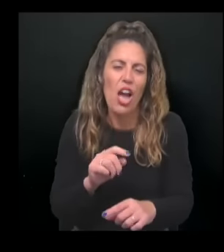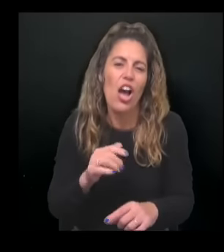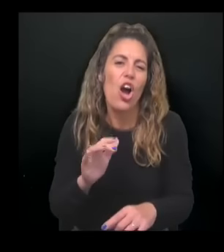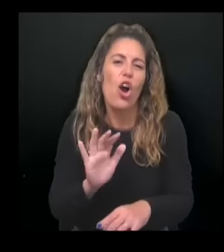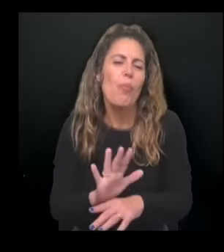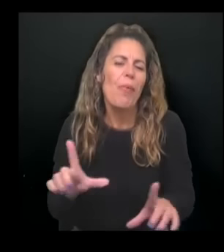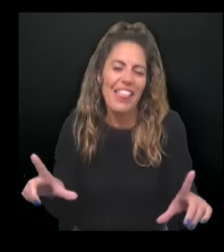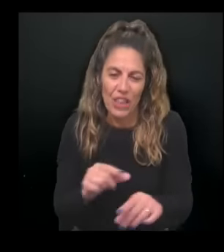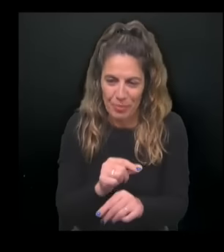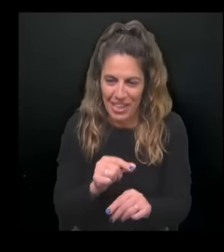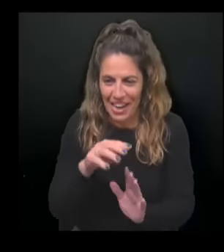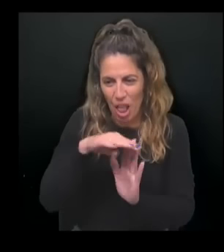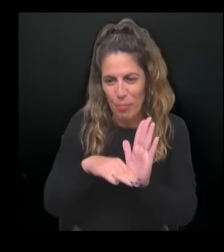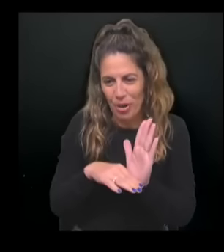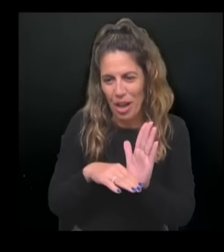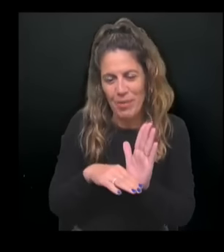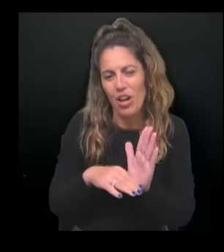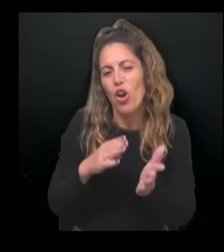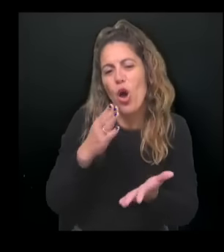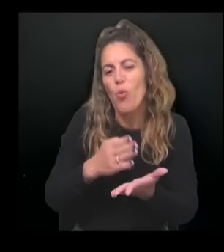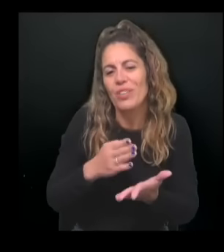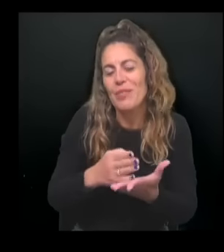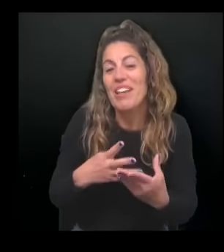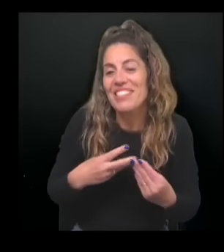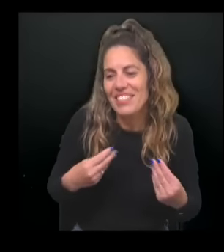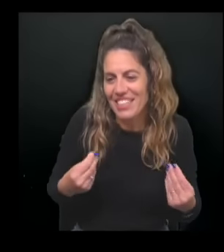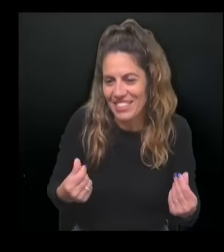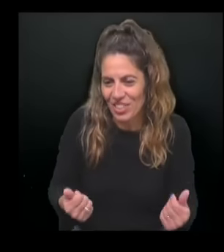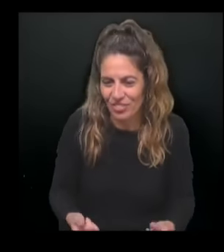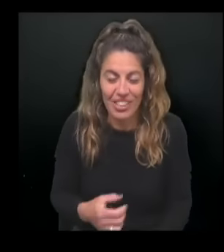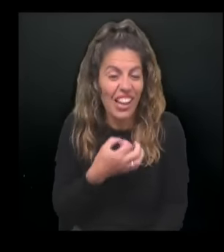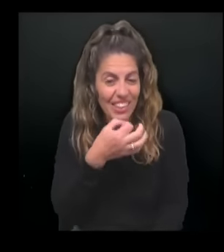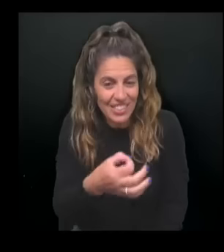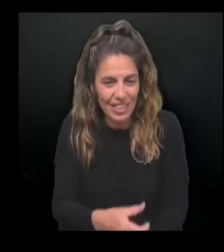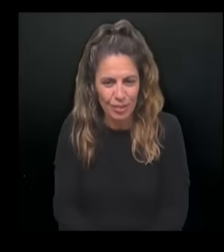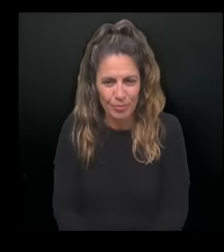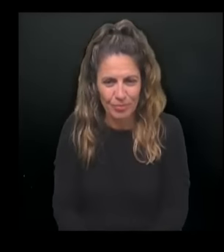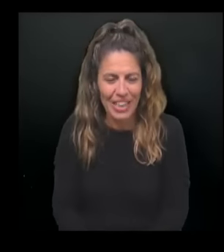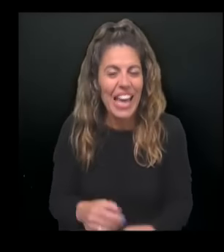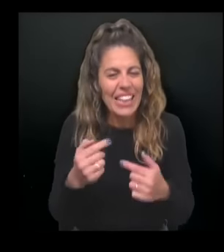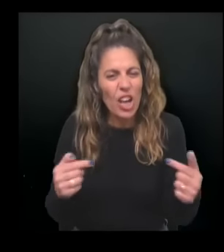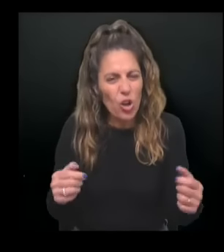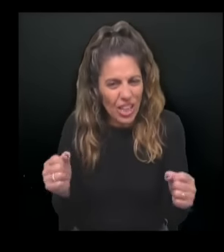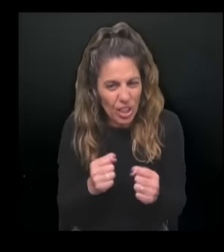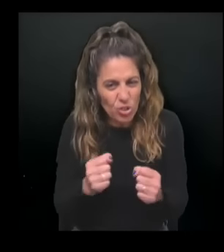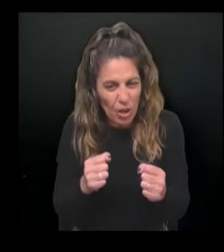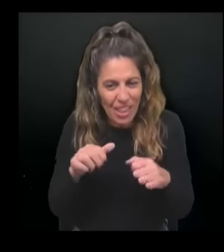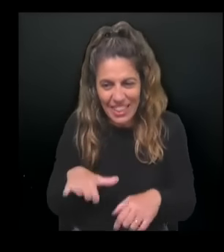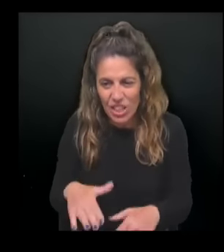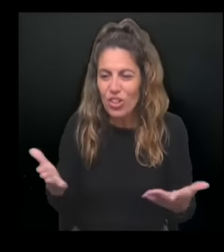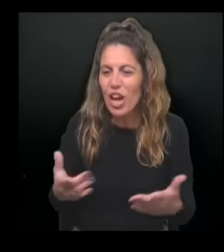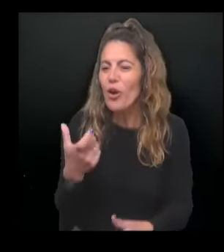cerrar con una última impresión. Chao. ¿Qué dice? ¿Qué cosa te asustaba de niña y ahora te da